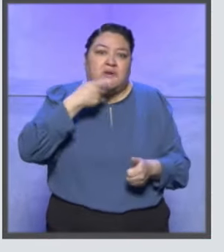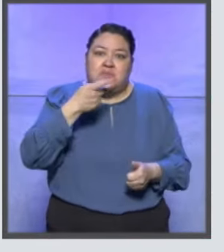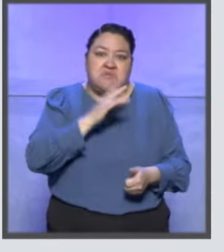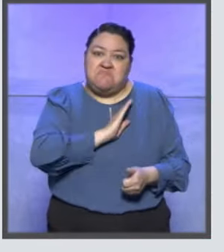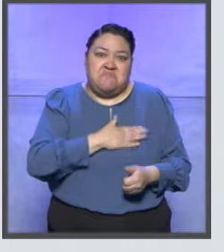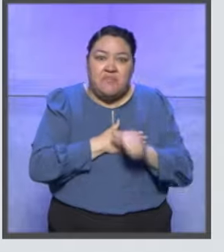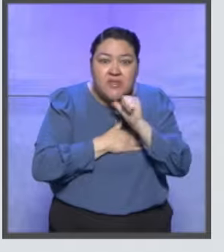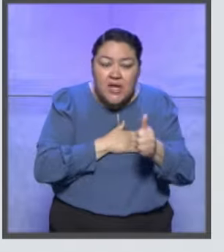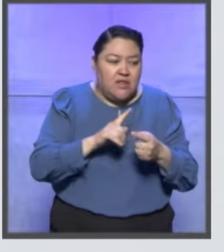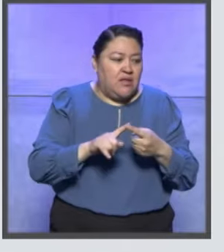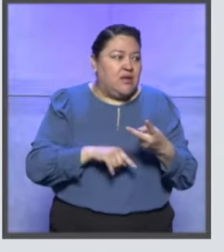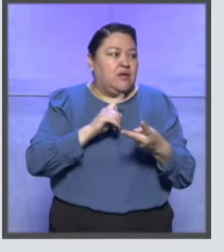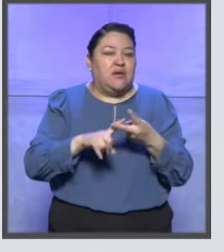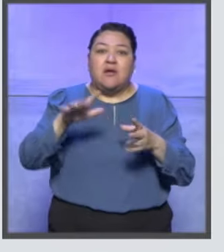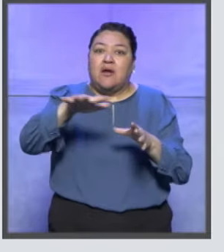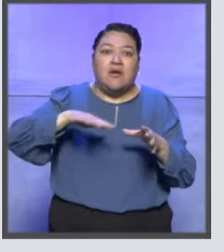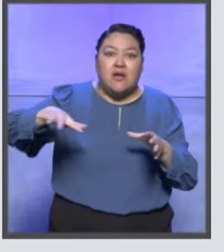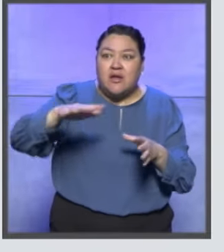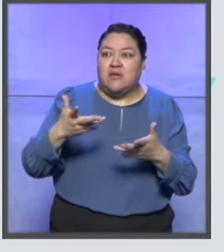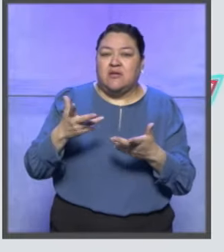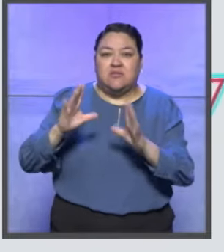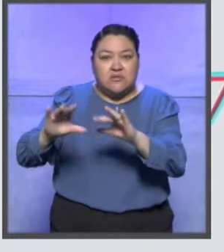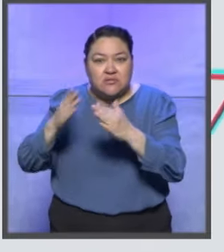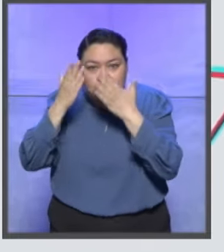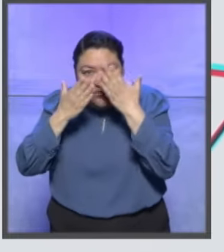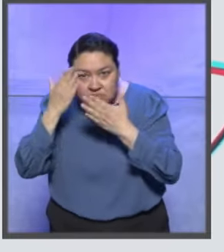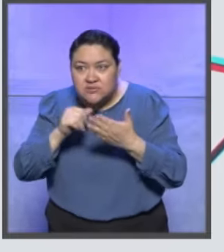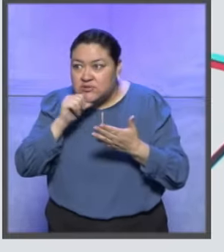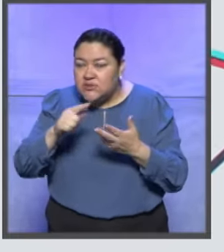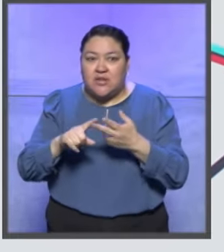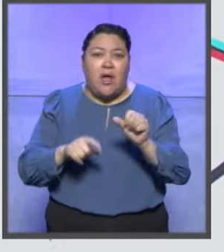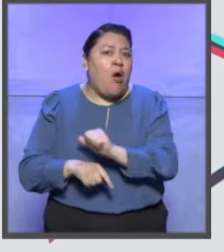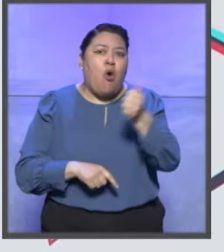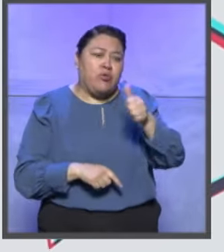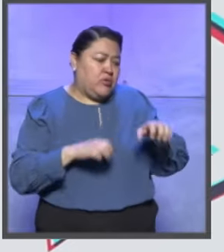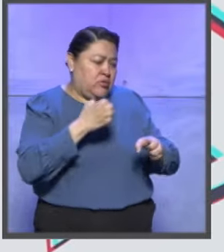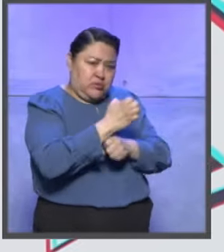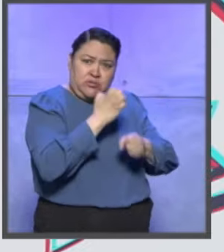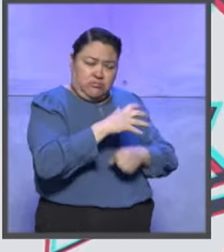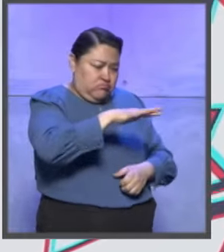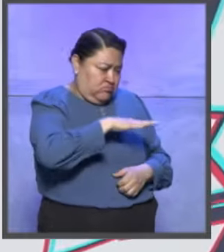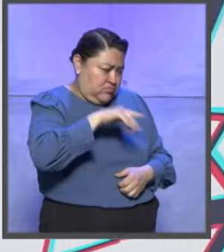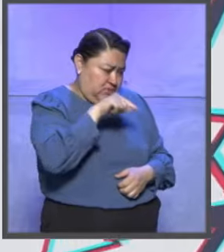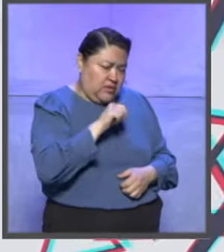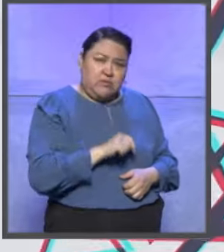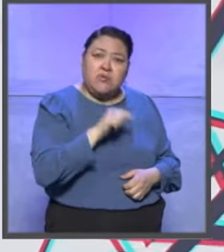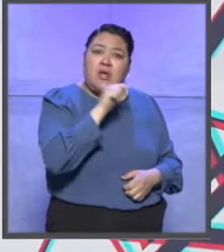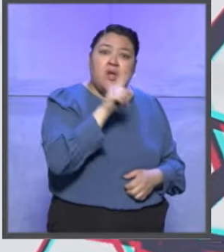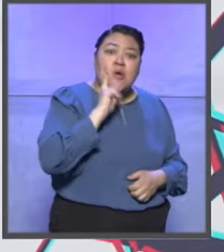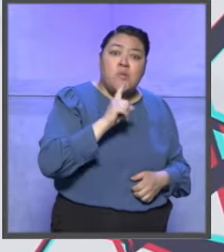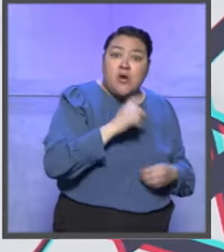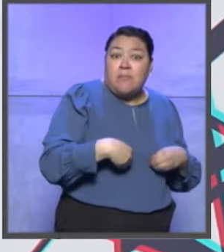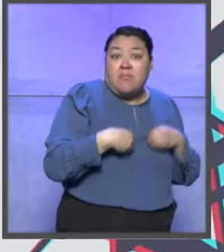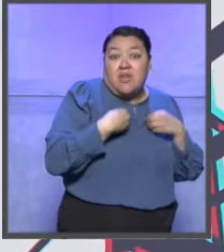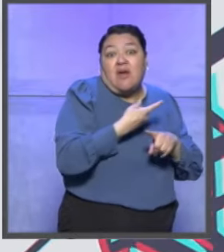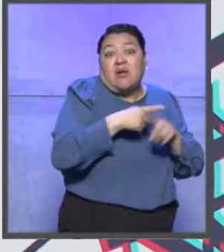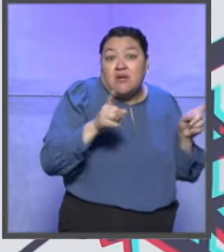preparación. Hay otras mujeres en otras partes del país que viven otro tipo de violencias, con otro tipo